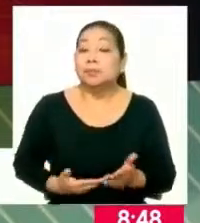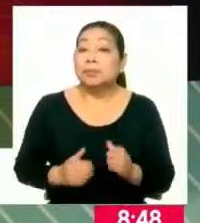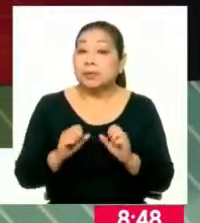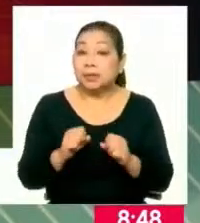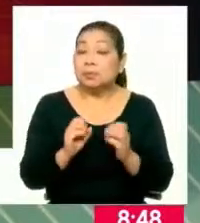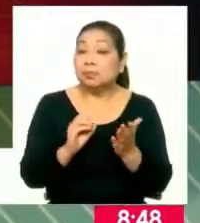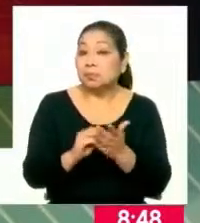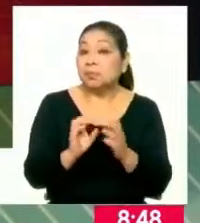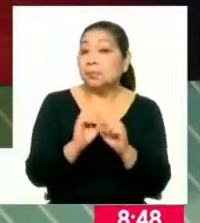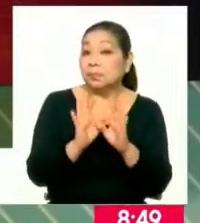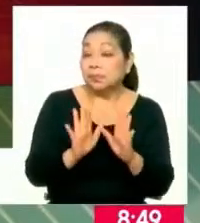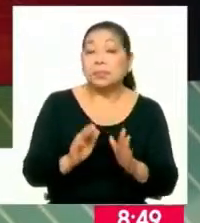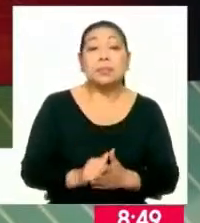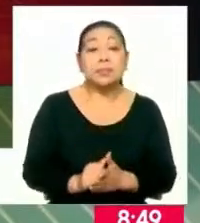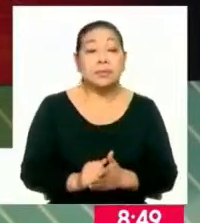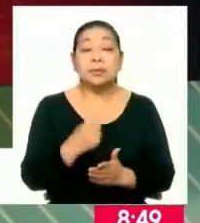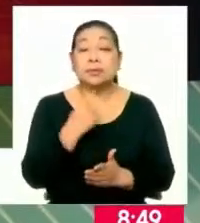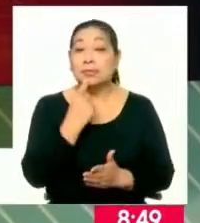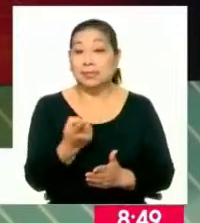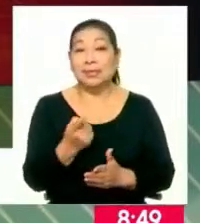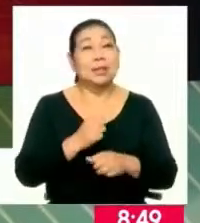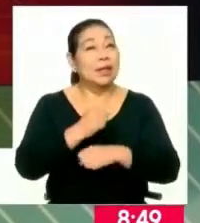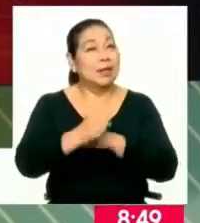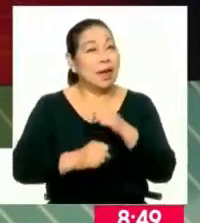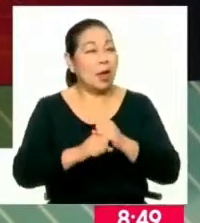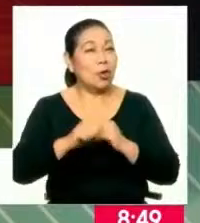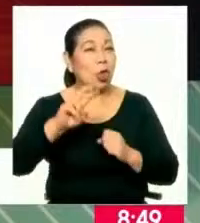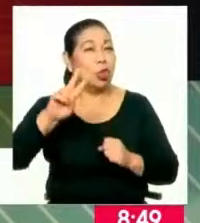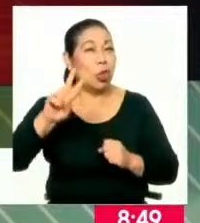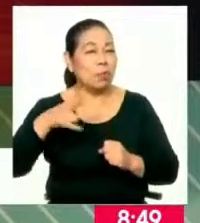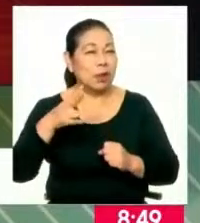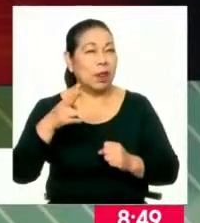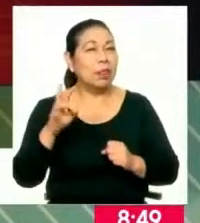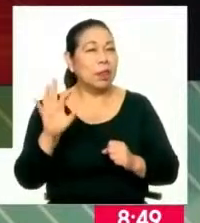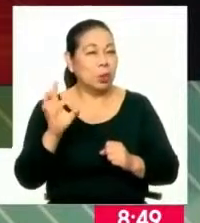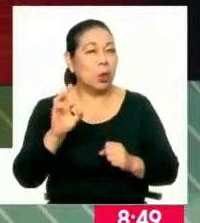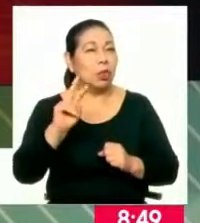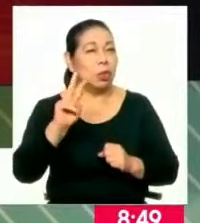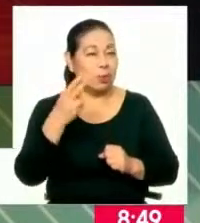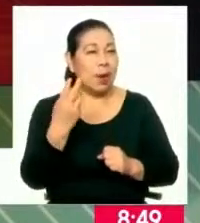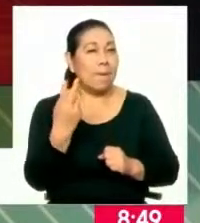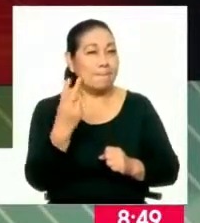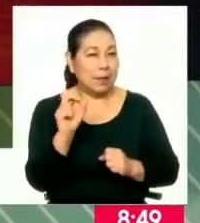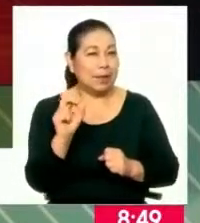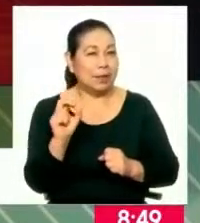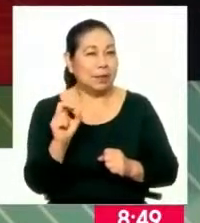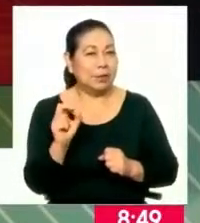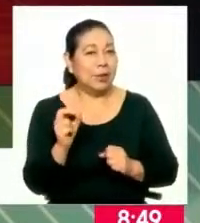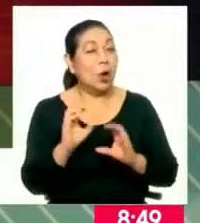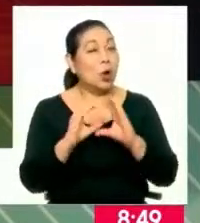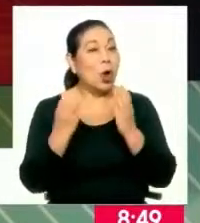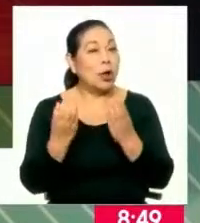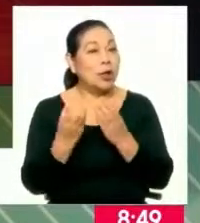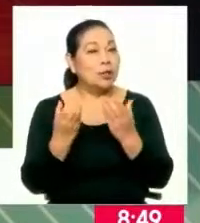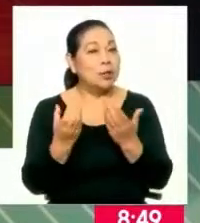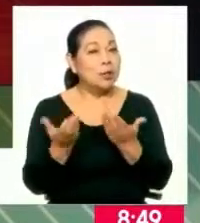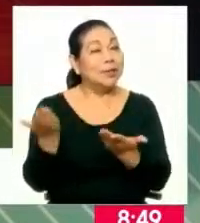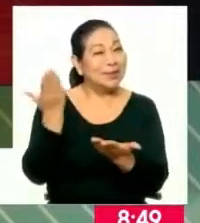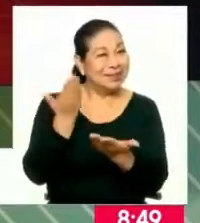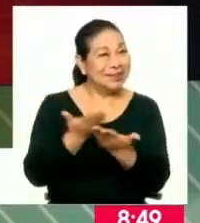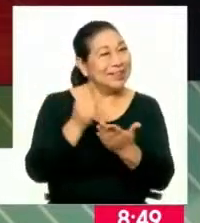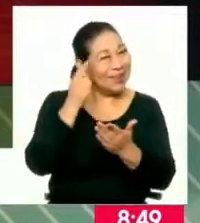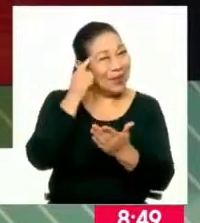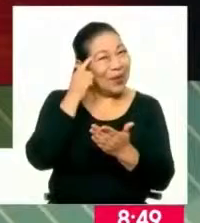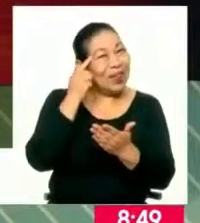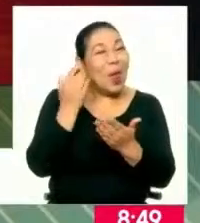Sí está claramente definido, y lo vimos en el año 2019-2020, ¿no?, la elección de un Congreso complementario, porque